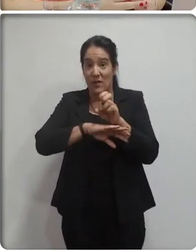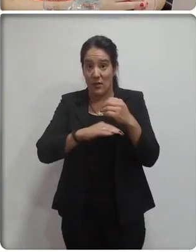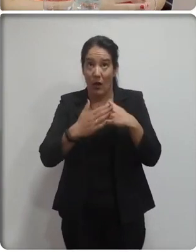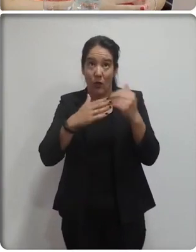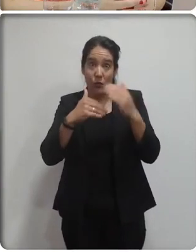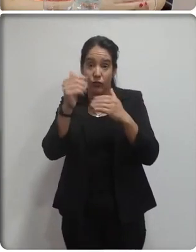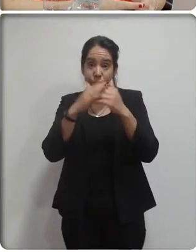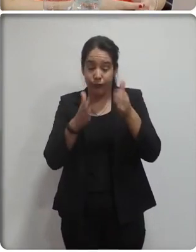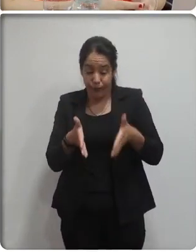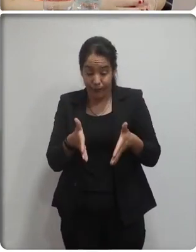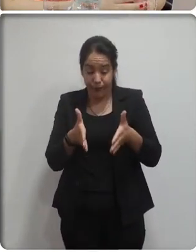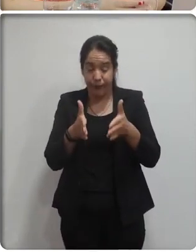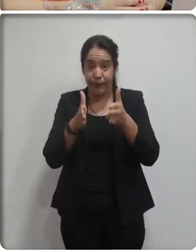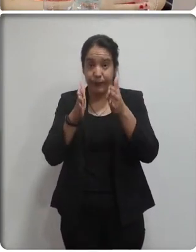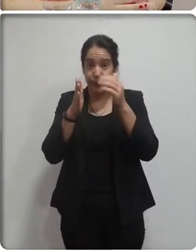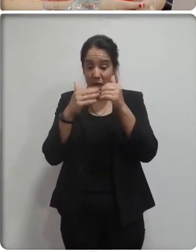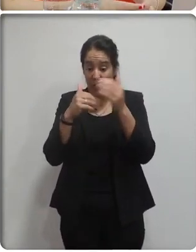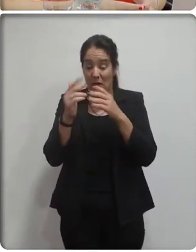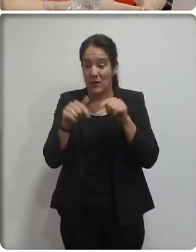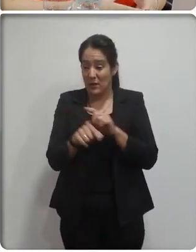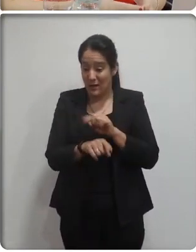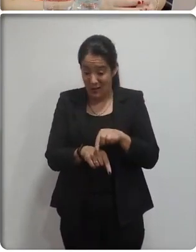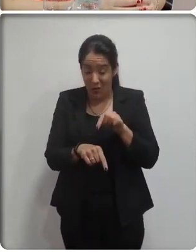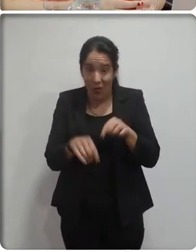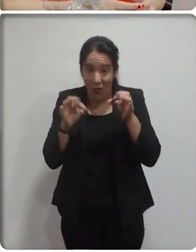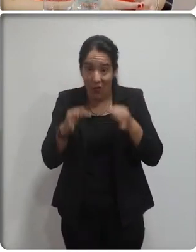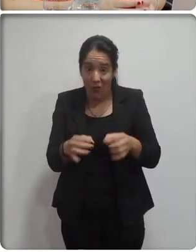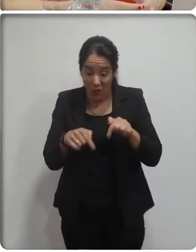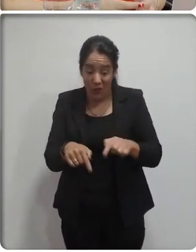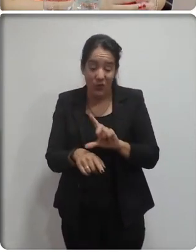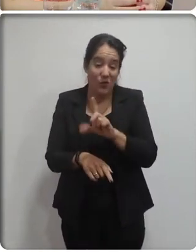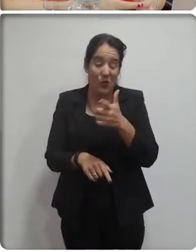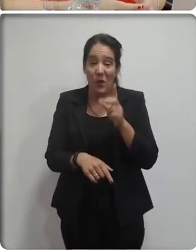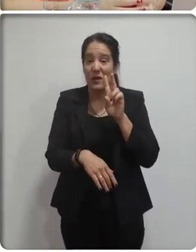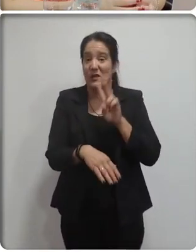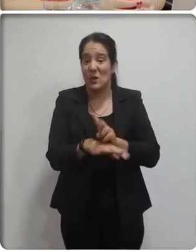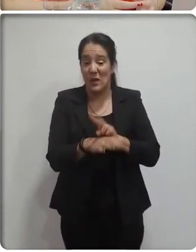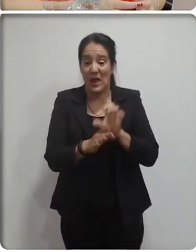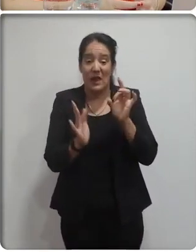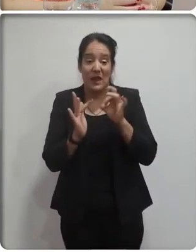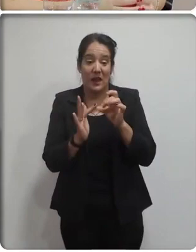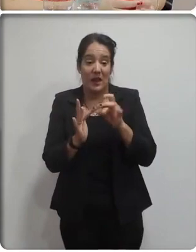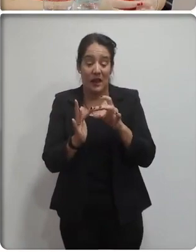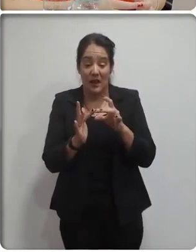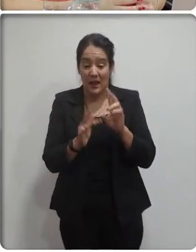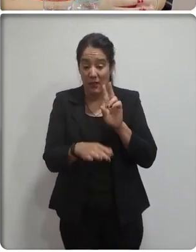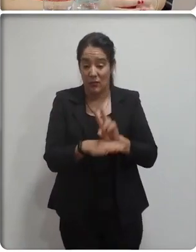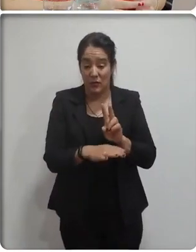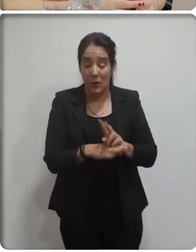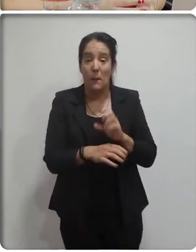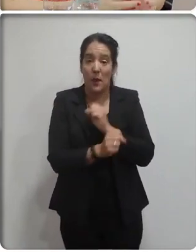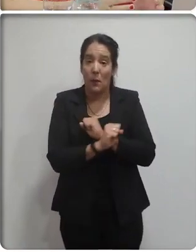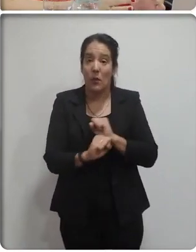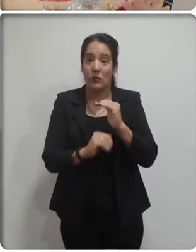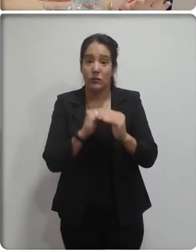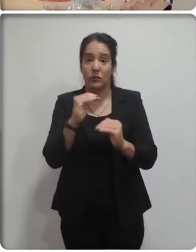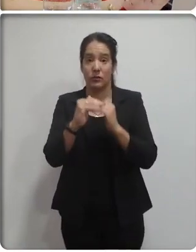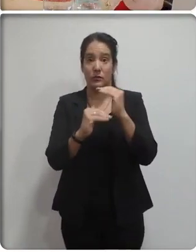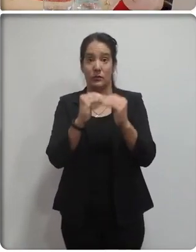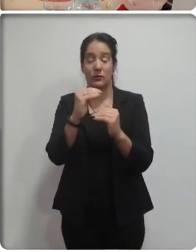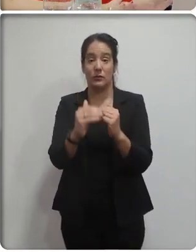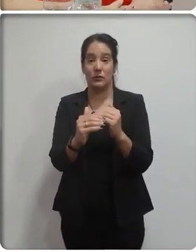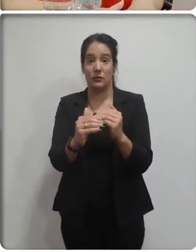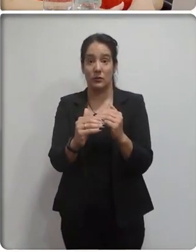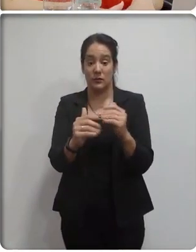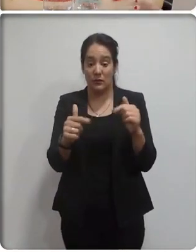hoy no brinda las garantías de seguridad y de calidad de atención para poder continuar en lo que